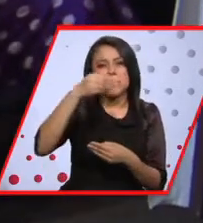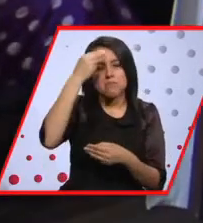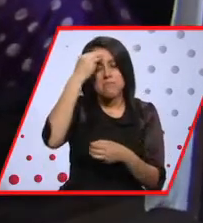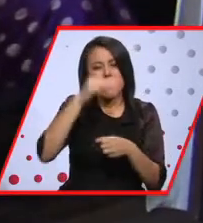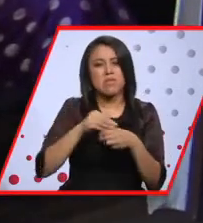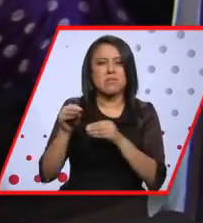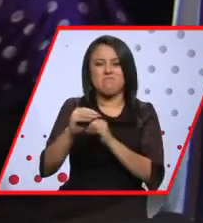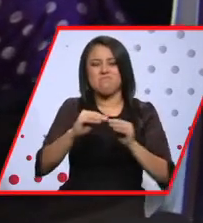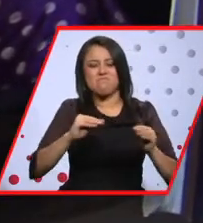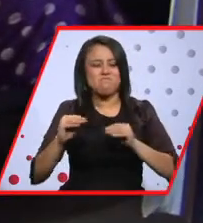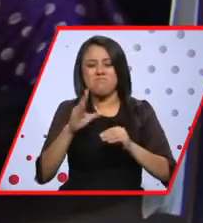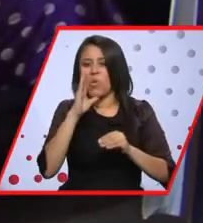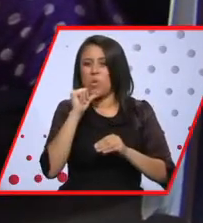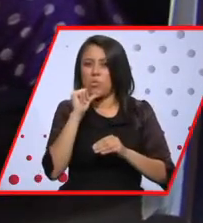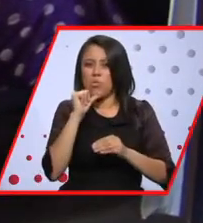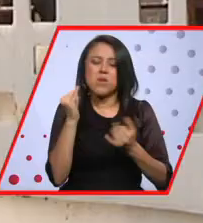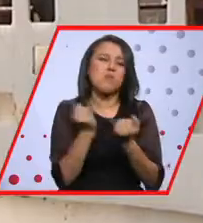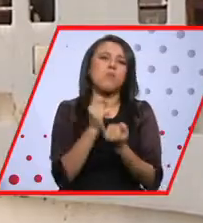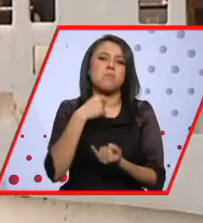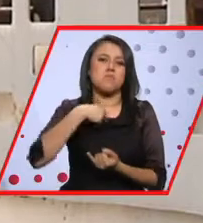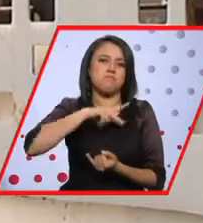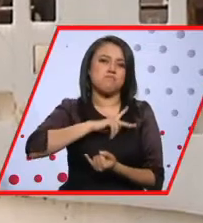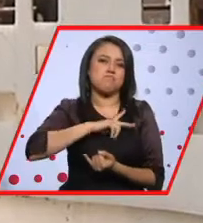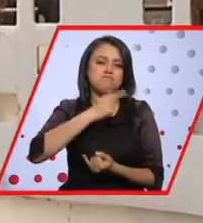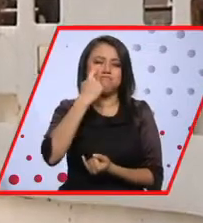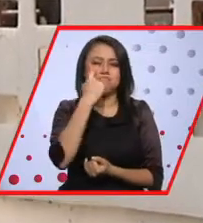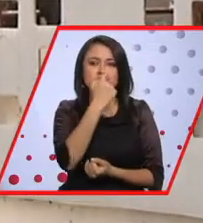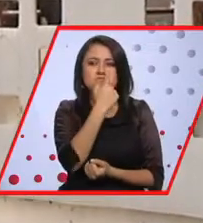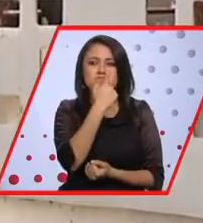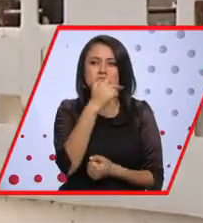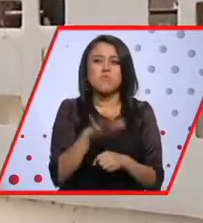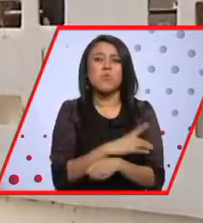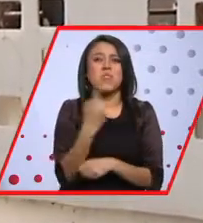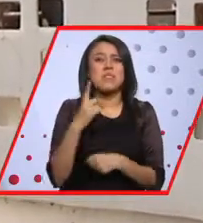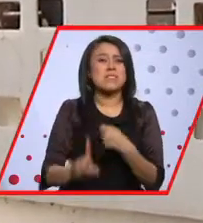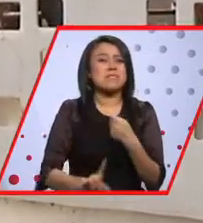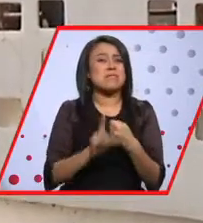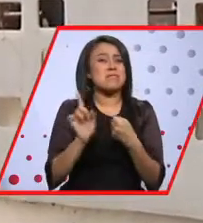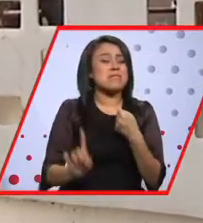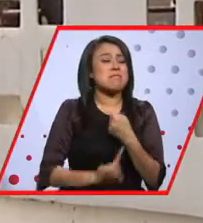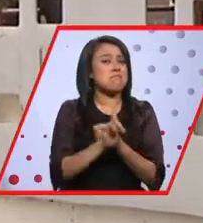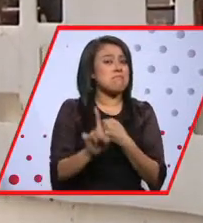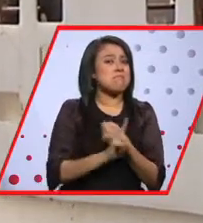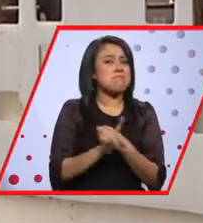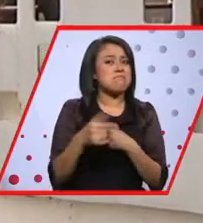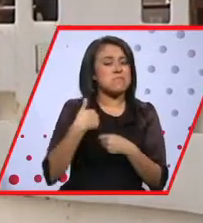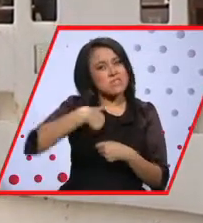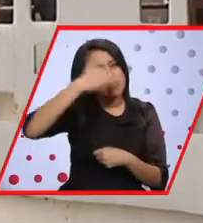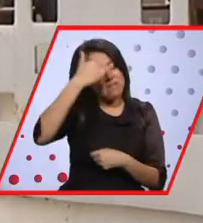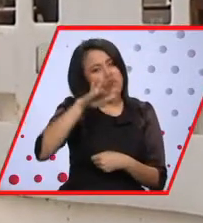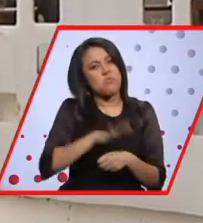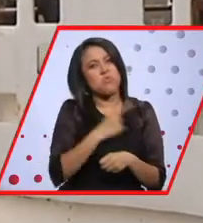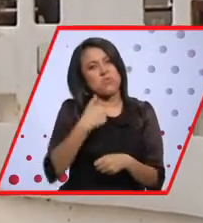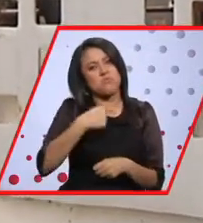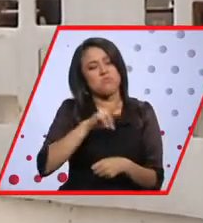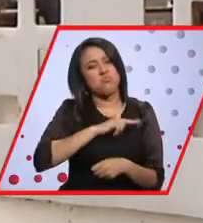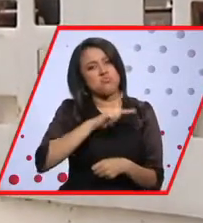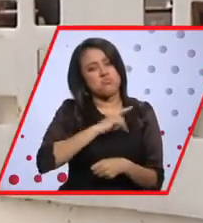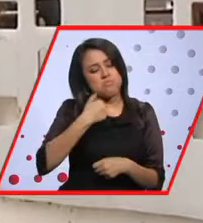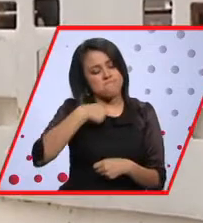las complejidades, yo también tengo catarata, pues para mí es doloroso porque yo sé que por mí mi hijo nació así, entonces para